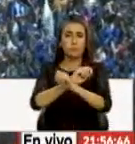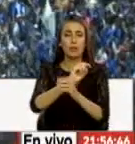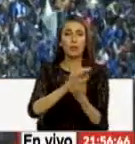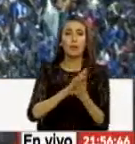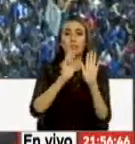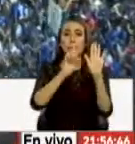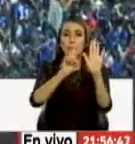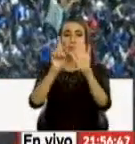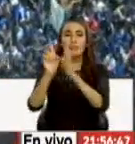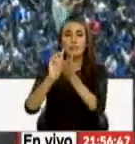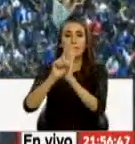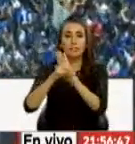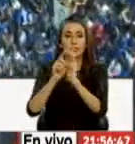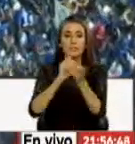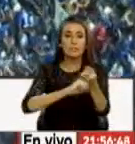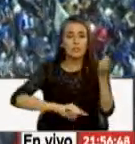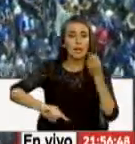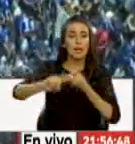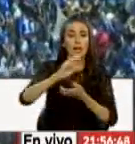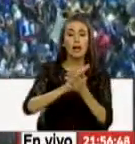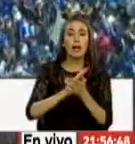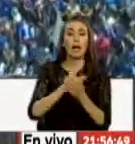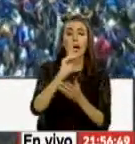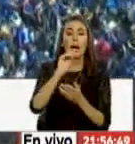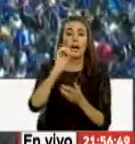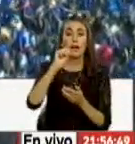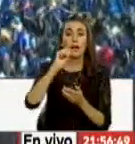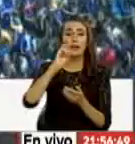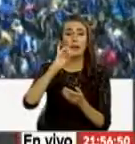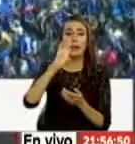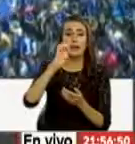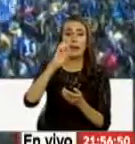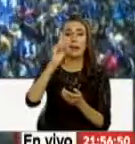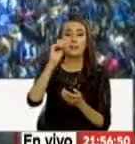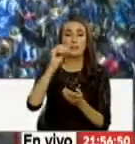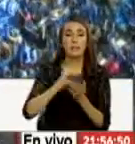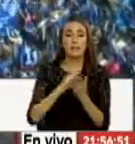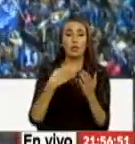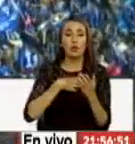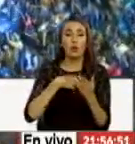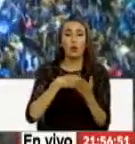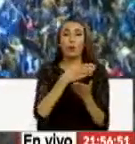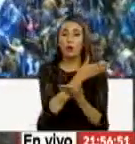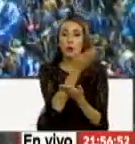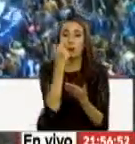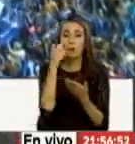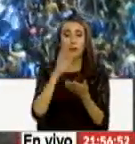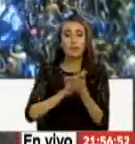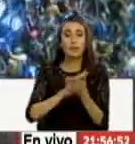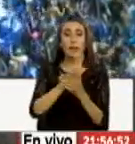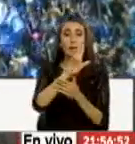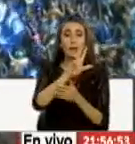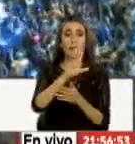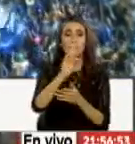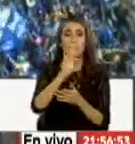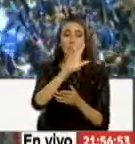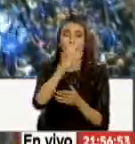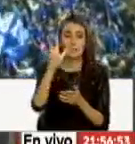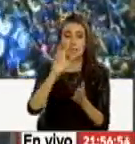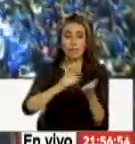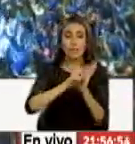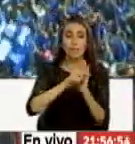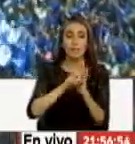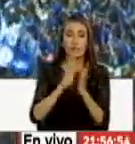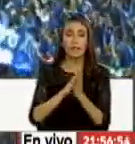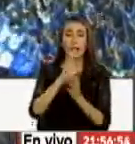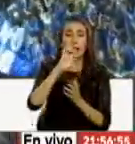libre, una bola que desvía a Beder Caicedo, es un gol en contra del cuadro canario. Y el tercero, para liquidar en el 73, lo puso Ayrton